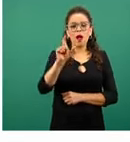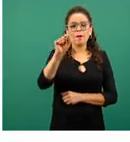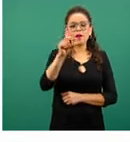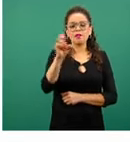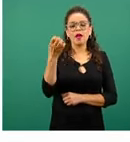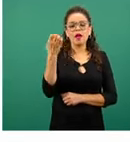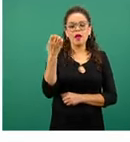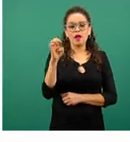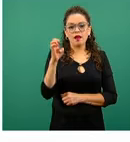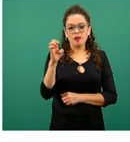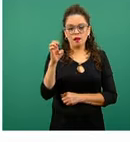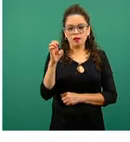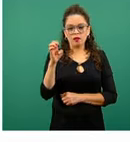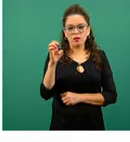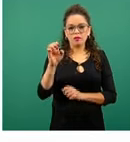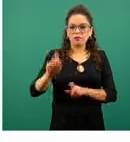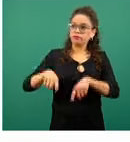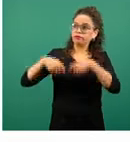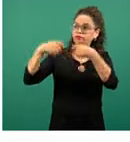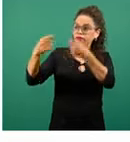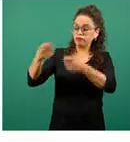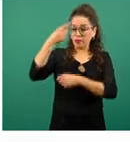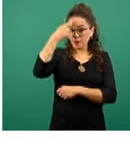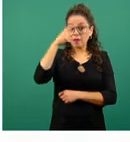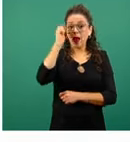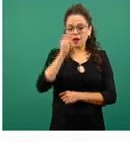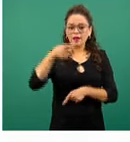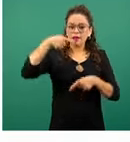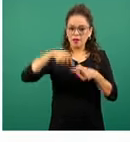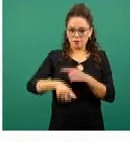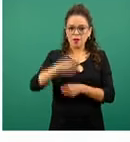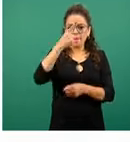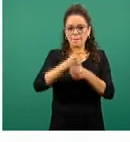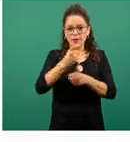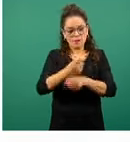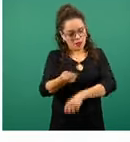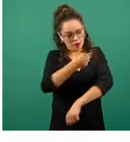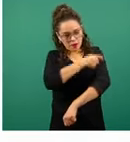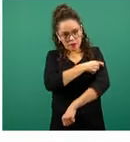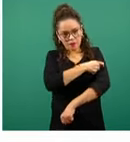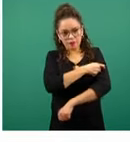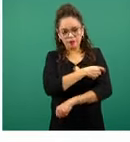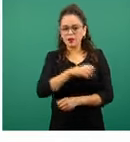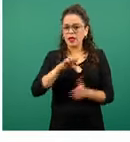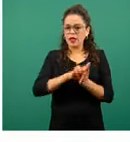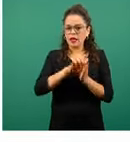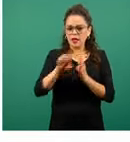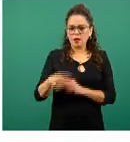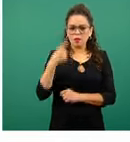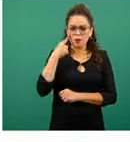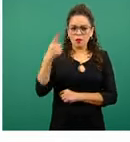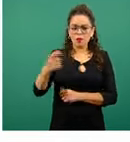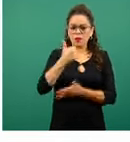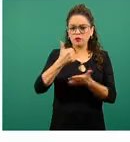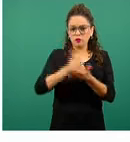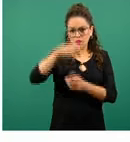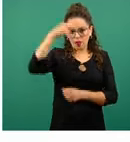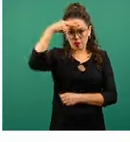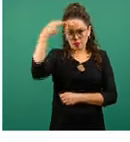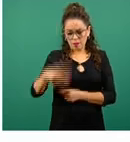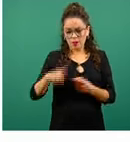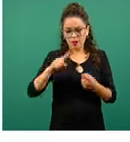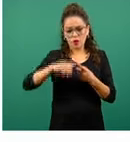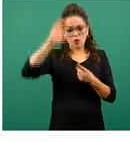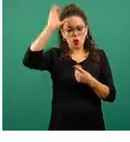enviaron para efectos de iniciar con esa primera dosis. Y en el caso de Ciudad de México, de Coahuila y de Nuevo